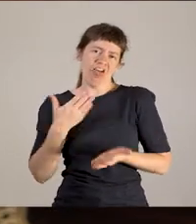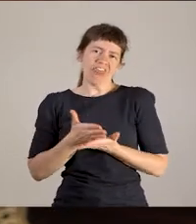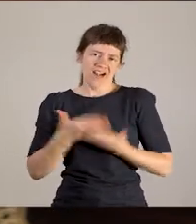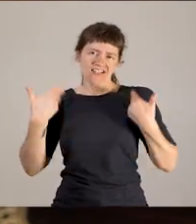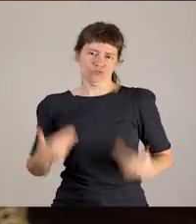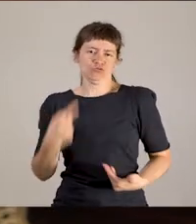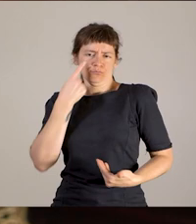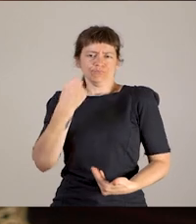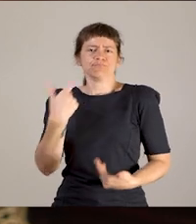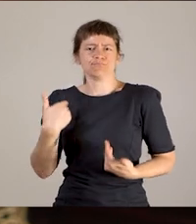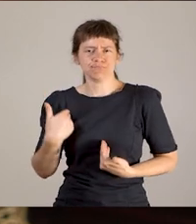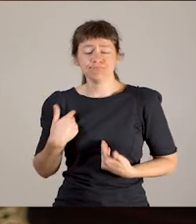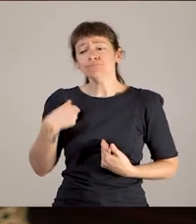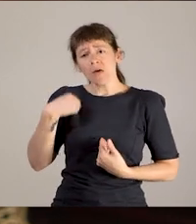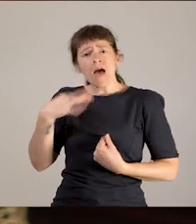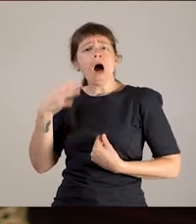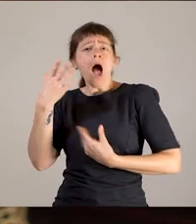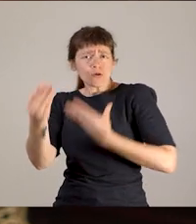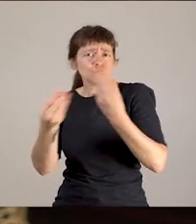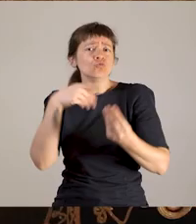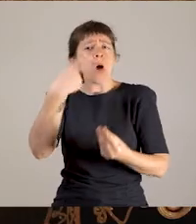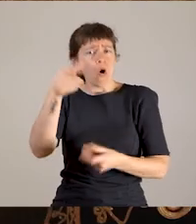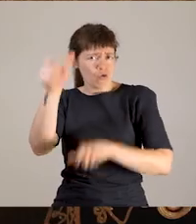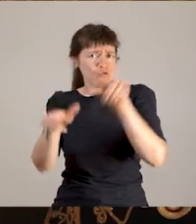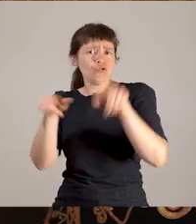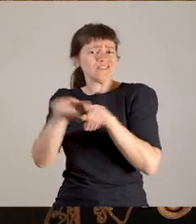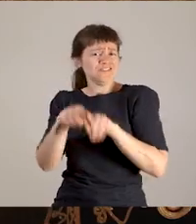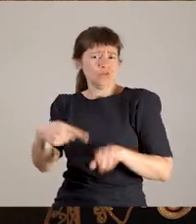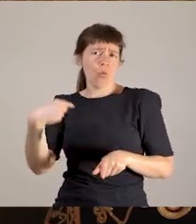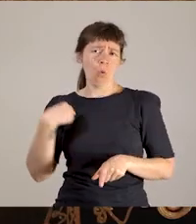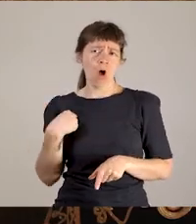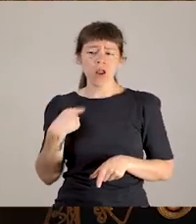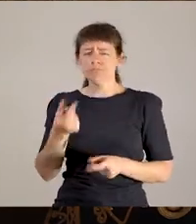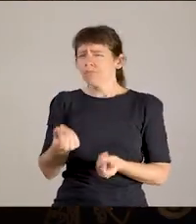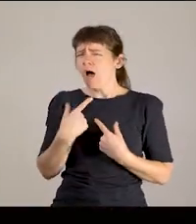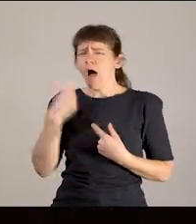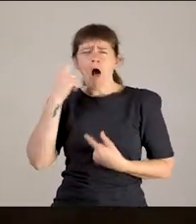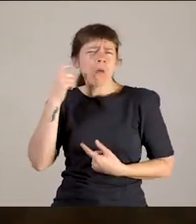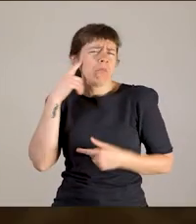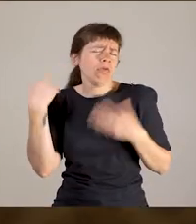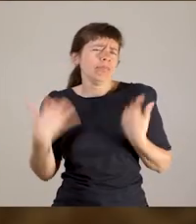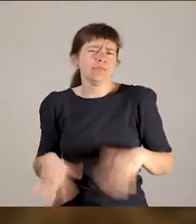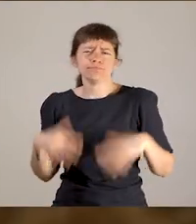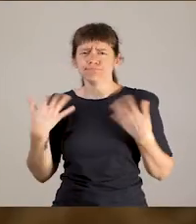Yo tengo que ayudar a otras personas a salir de esto. Me sirvió muchísimo aprender.